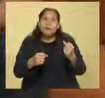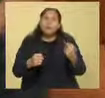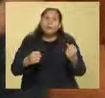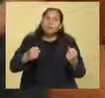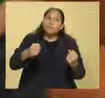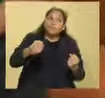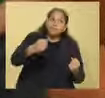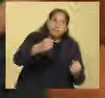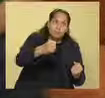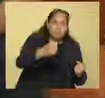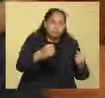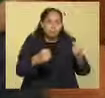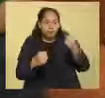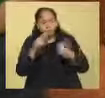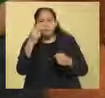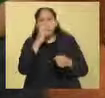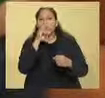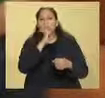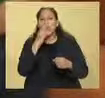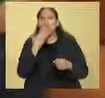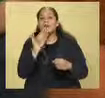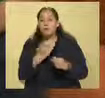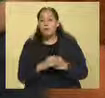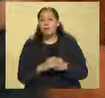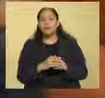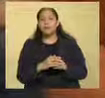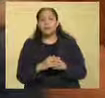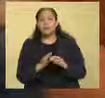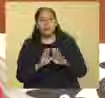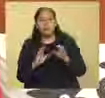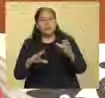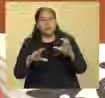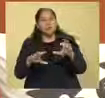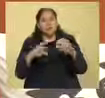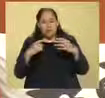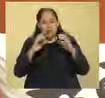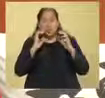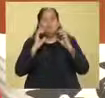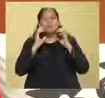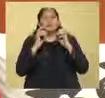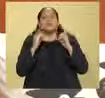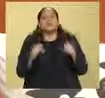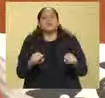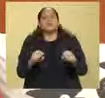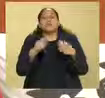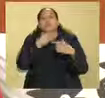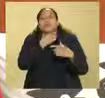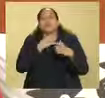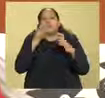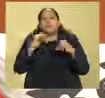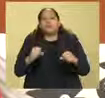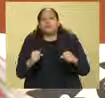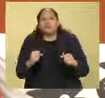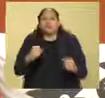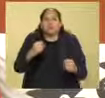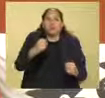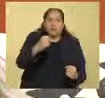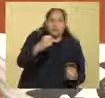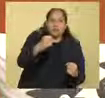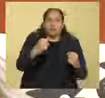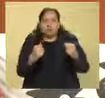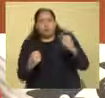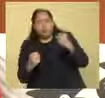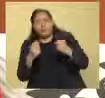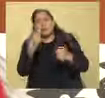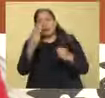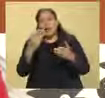hasta salir respiras y tienes que aprender a que siempre tienes que ir respirando la atención que llevas en el cuello en los brazos por ir dando vueltas con las fuerzas que pues todo